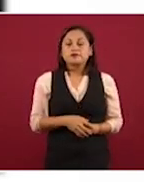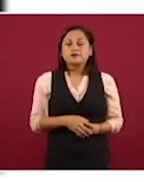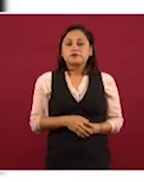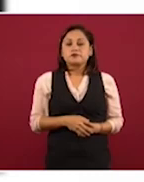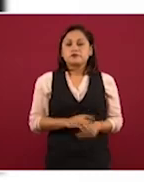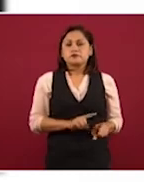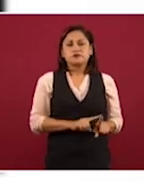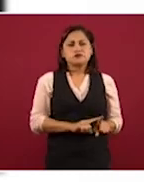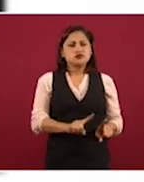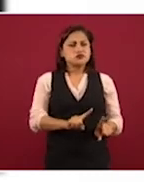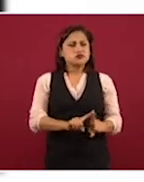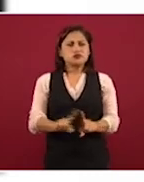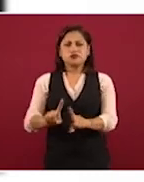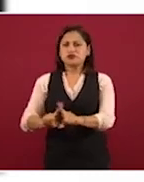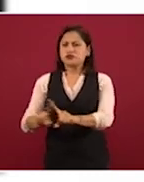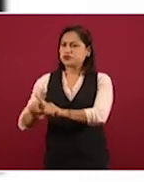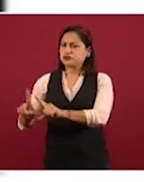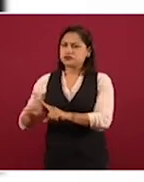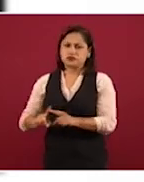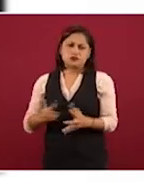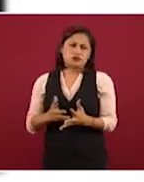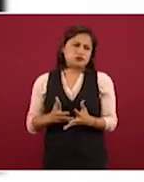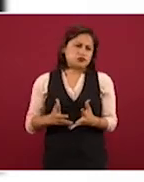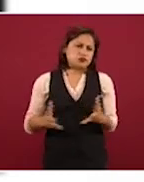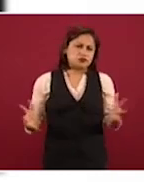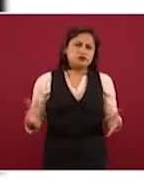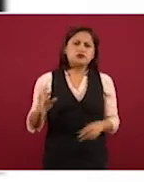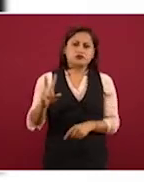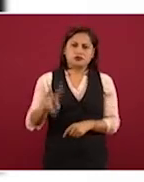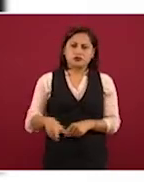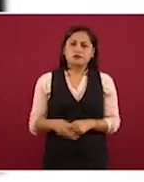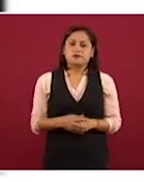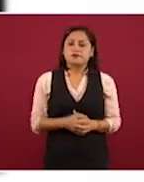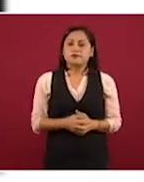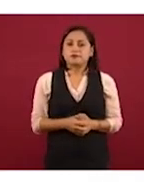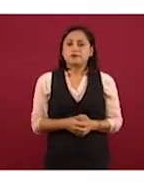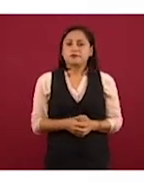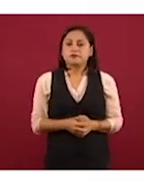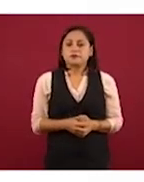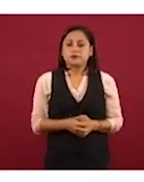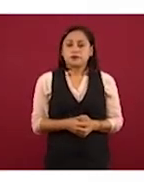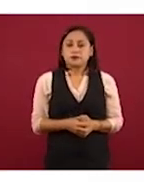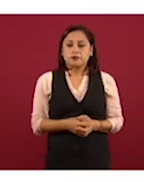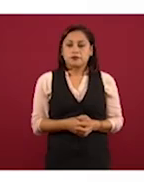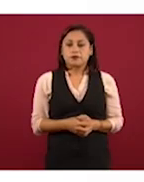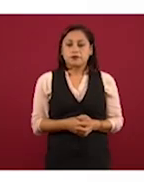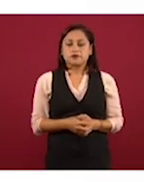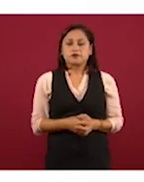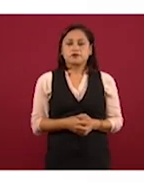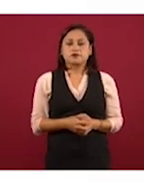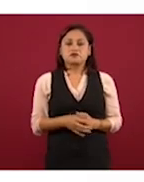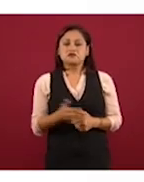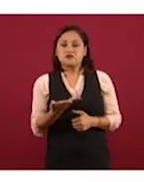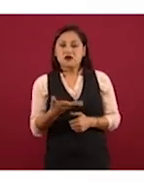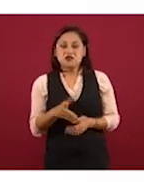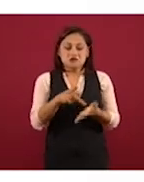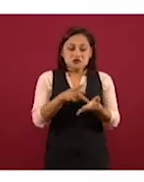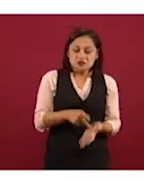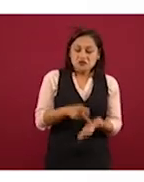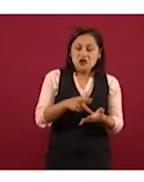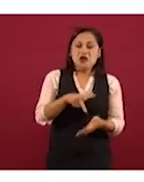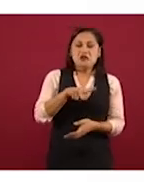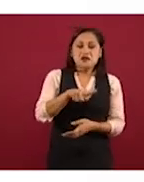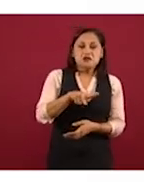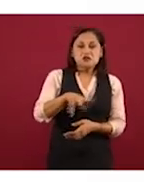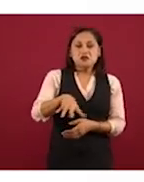gama e insisto una gama diversa de joyería de que son de 18 14 quilates en